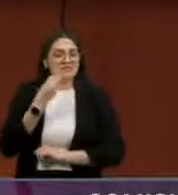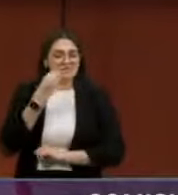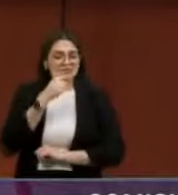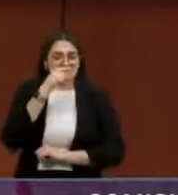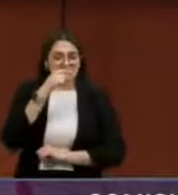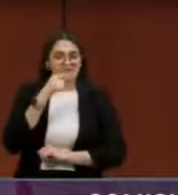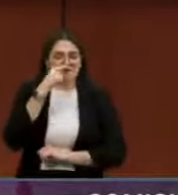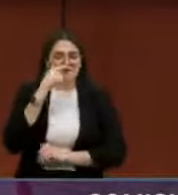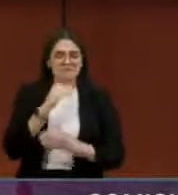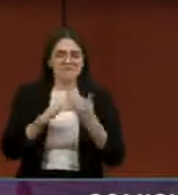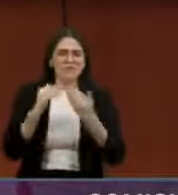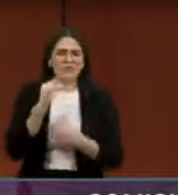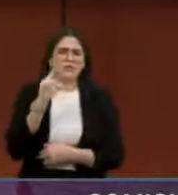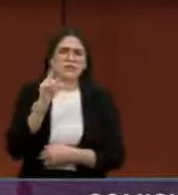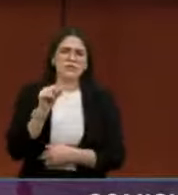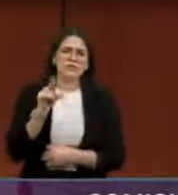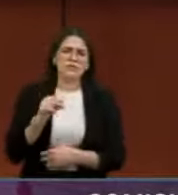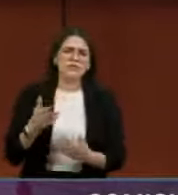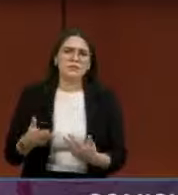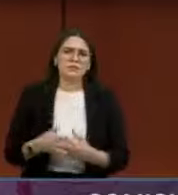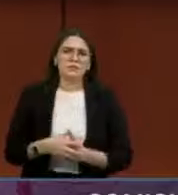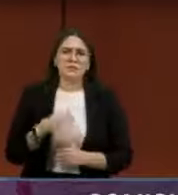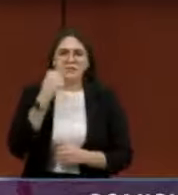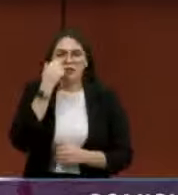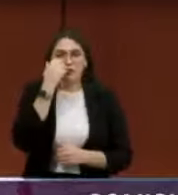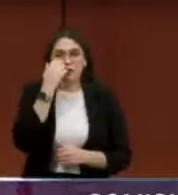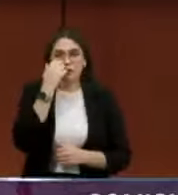La alegría de las victorias